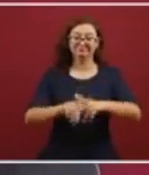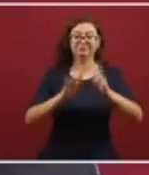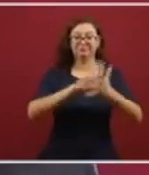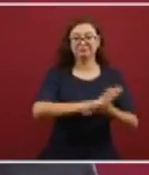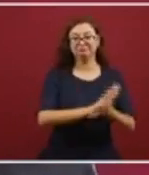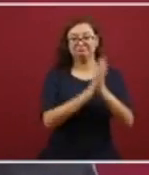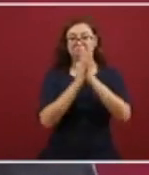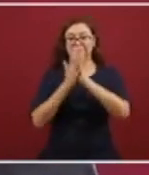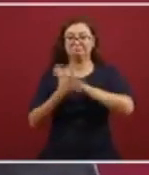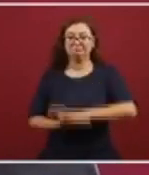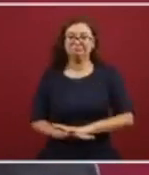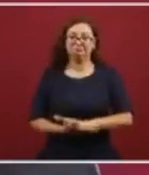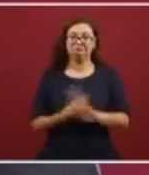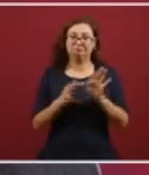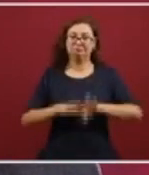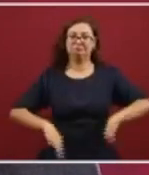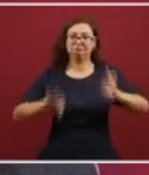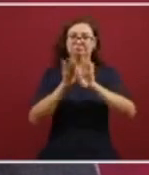importantes